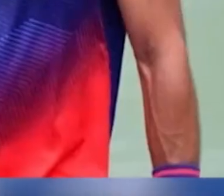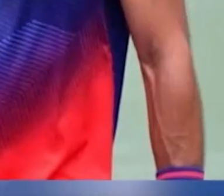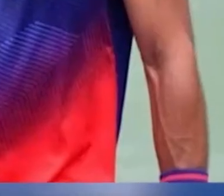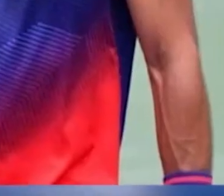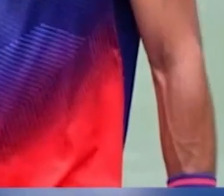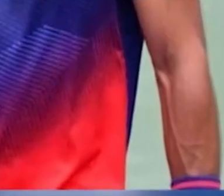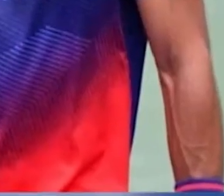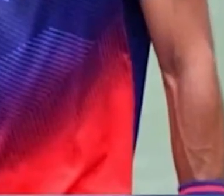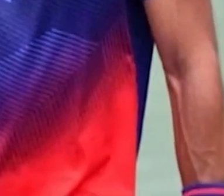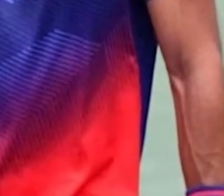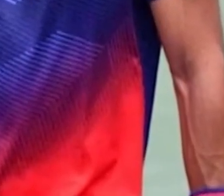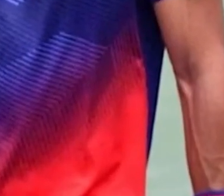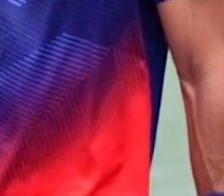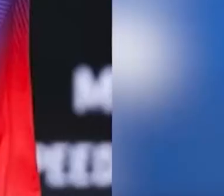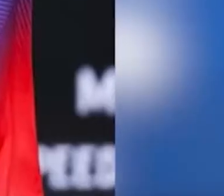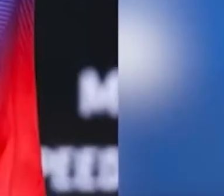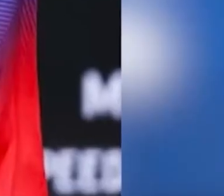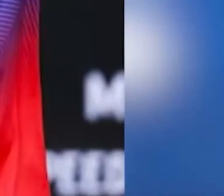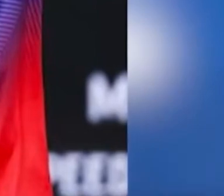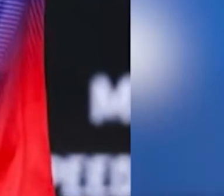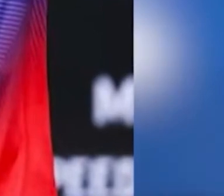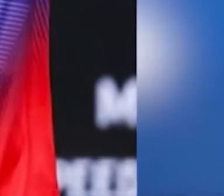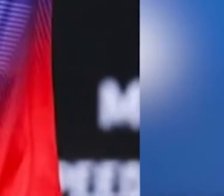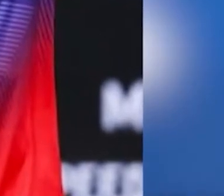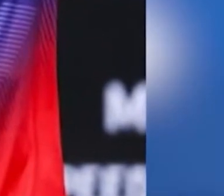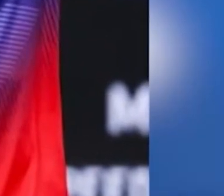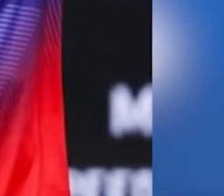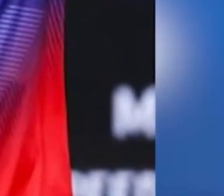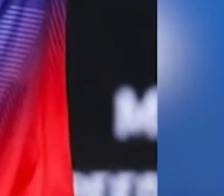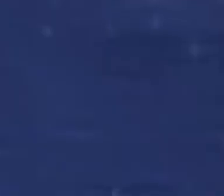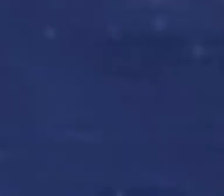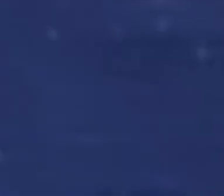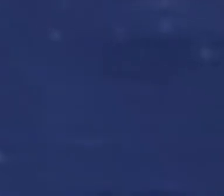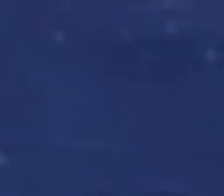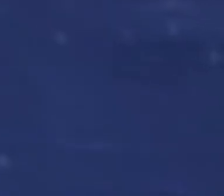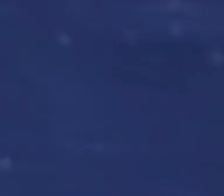increíble con todos ustedes. El partido será este 24 de septiembre a la 1 de la tarde en el Club Ruitoque.